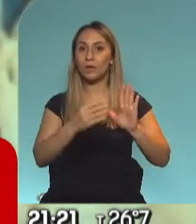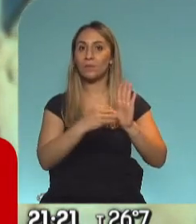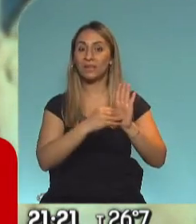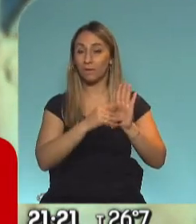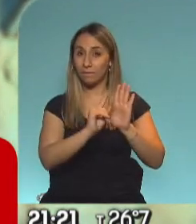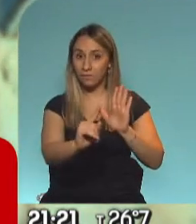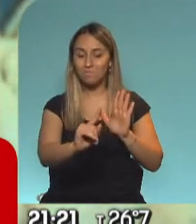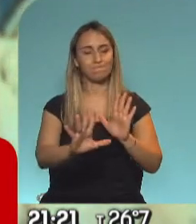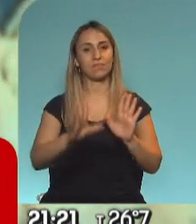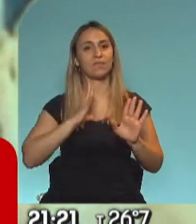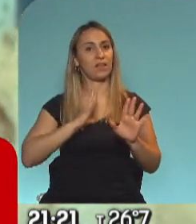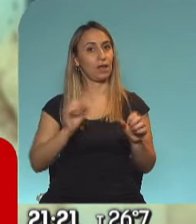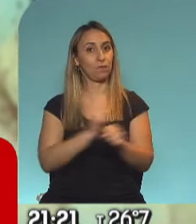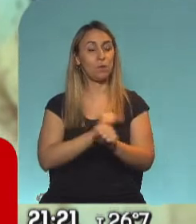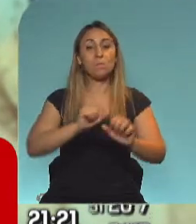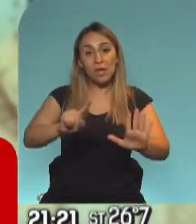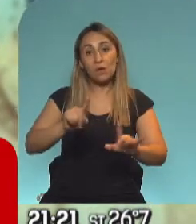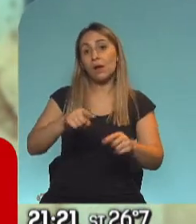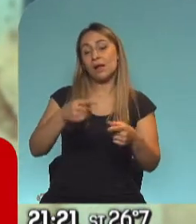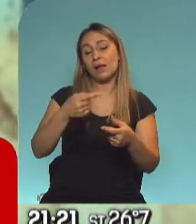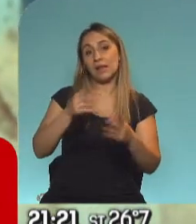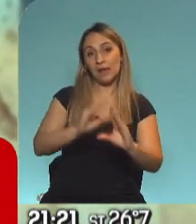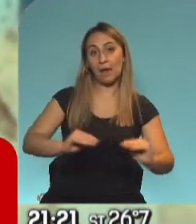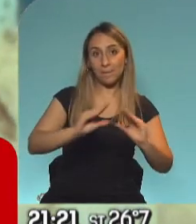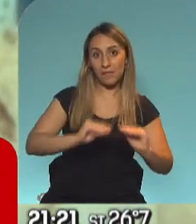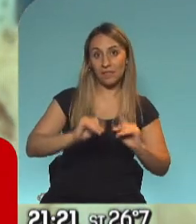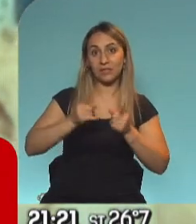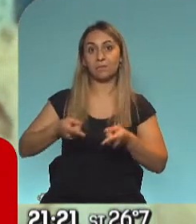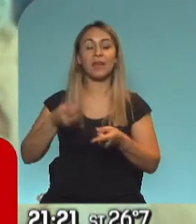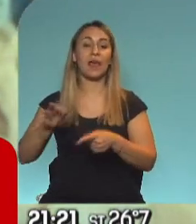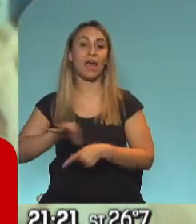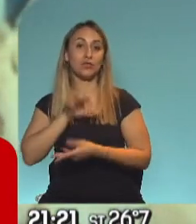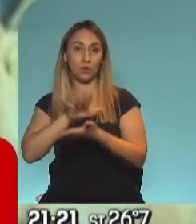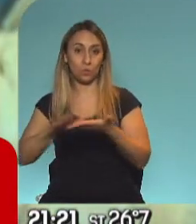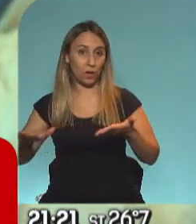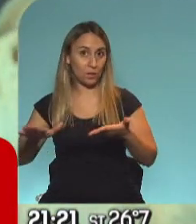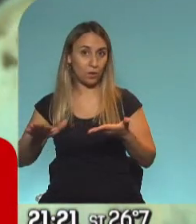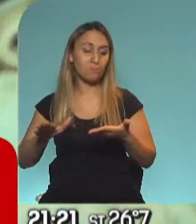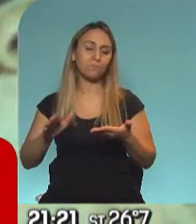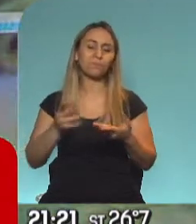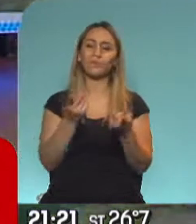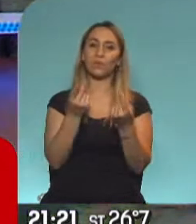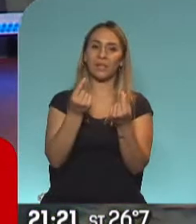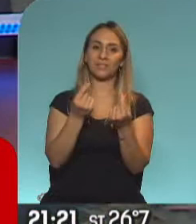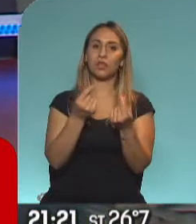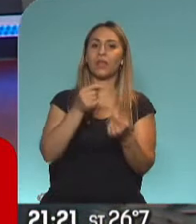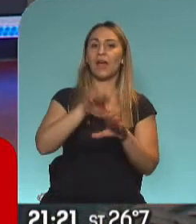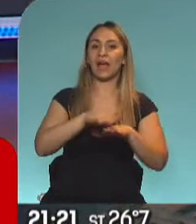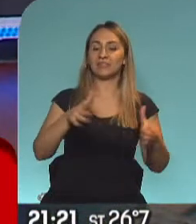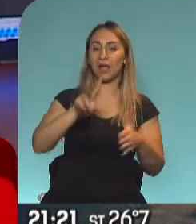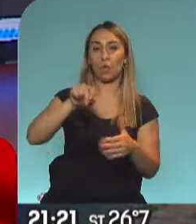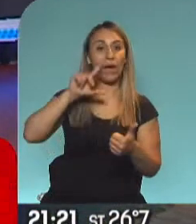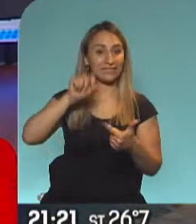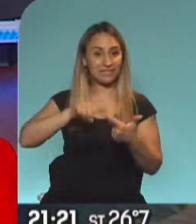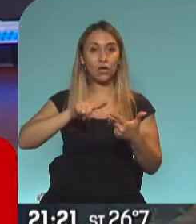de pronto entonces para Navidad y para Año Nuevo vamos a poder disfrutar de tanto el asado, el vacío y el matambre a un